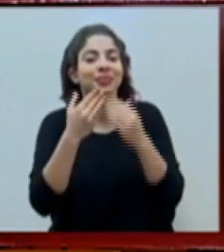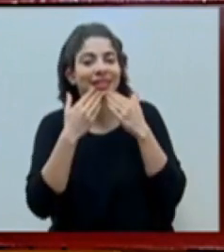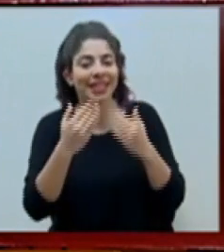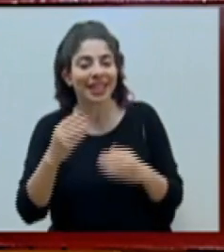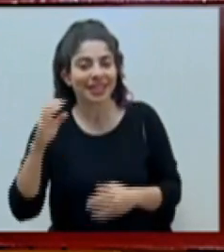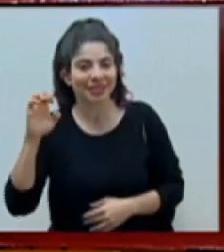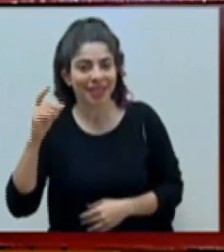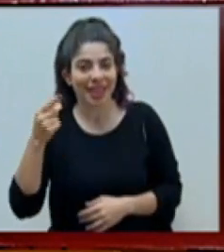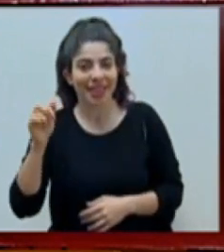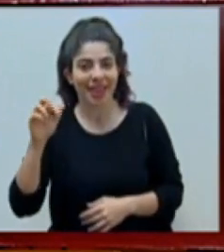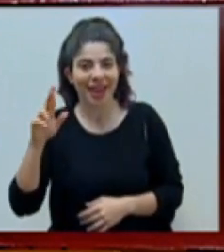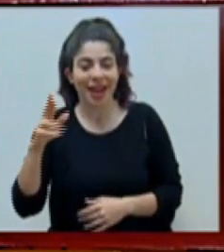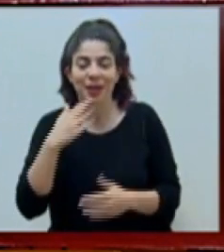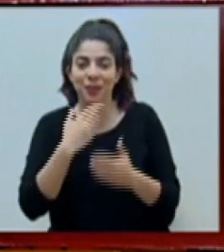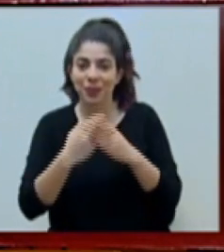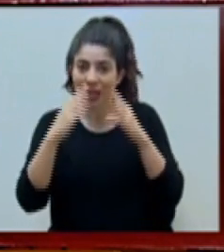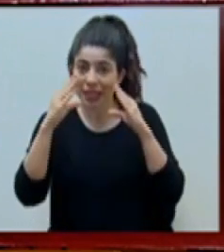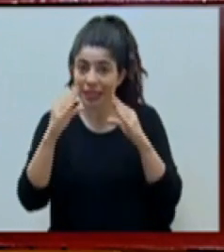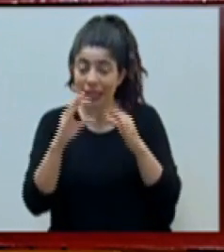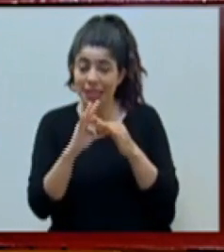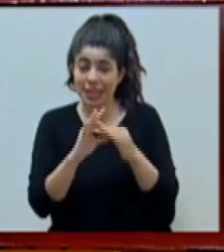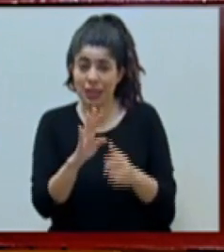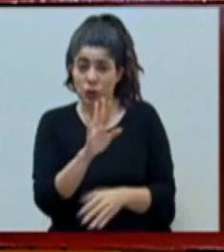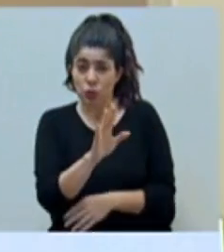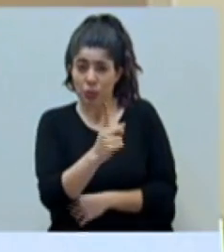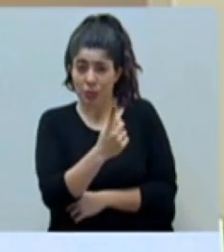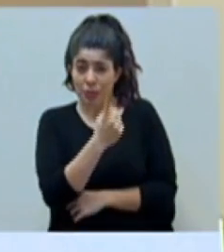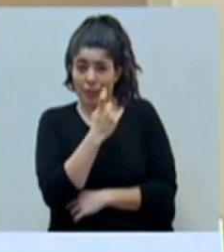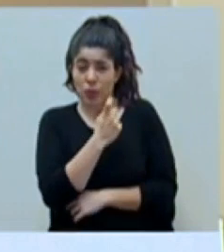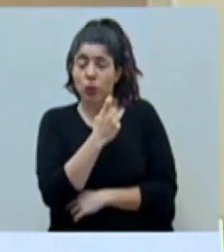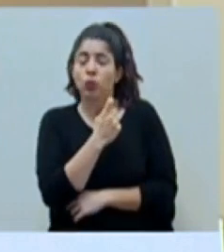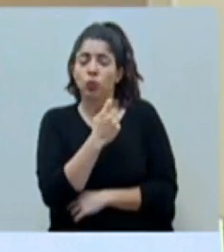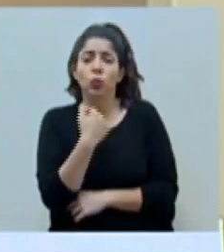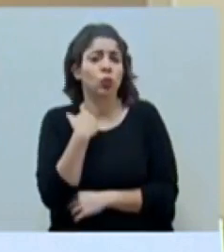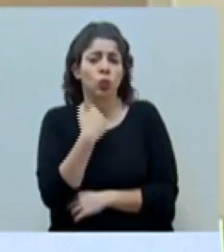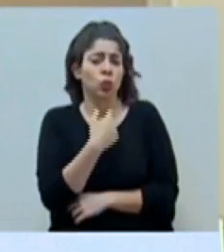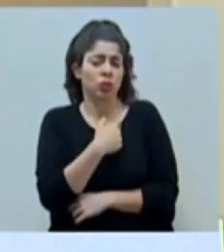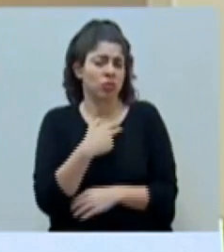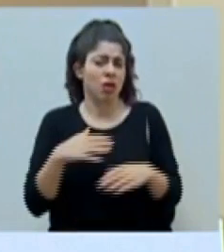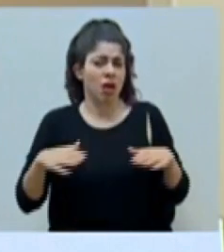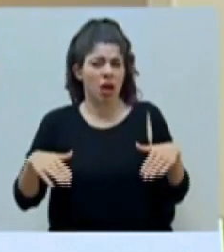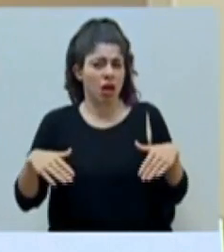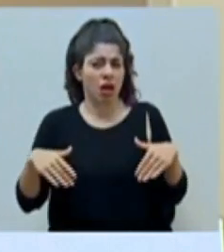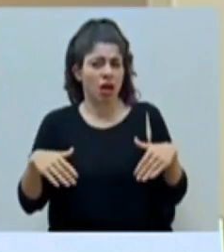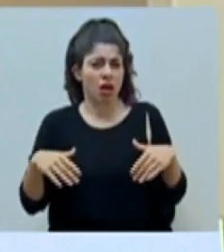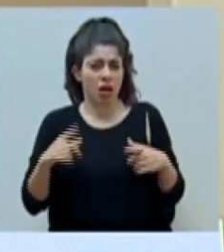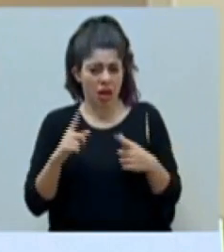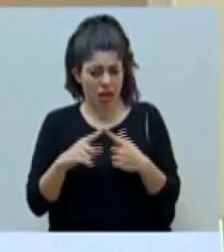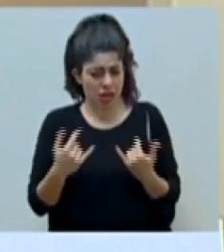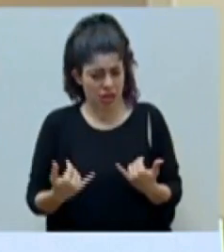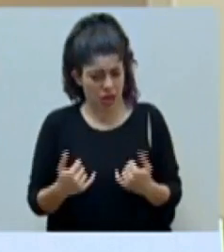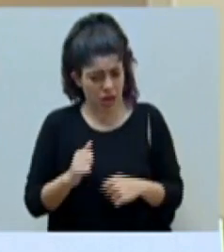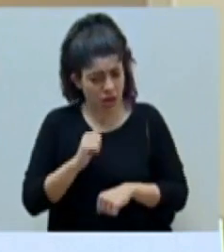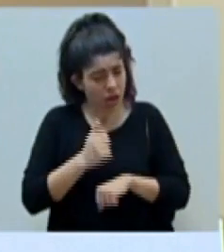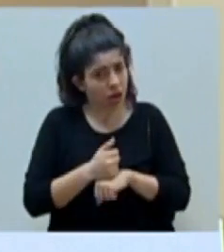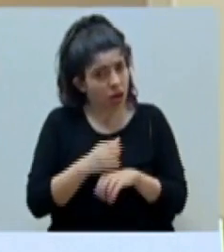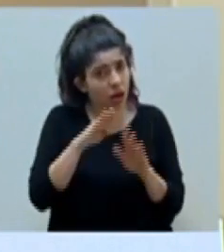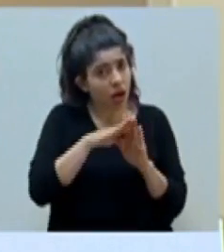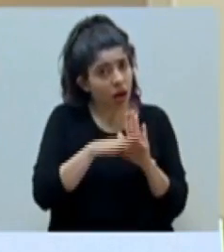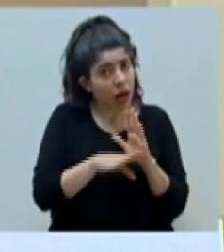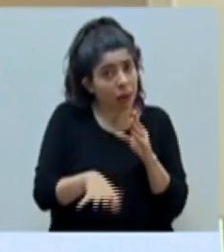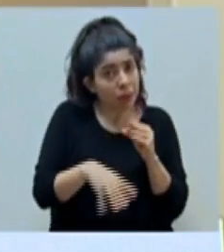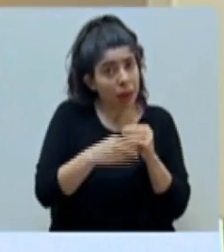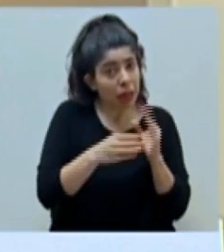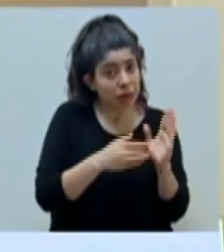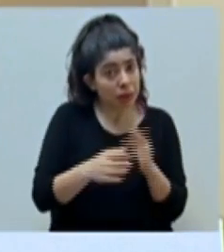Edgar. Muy buenas tardes. En relación con su consulta, nosotros no hemos establecido hasta este momento medidas